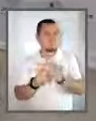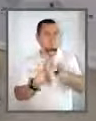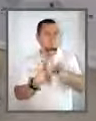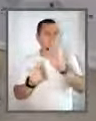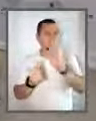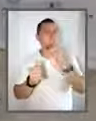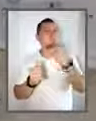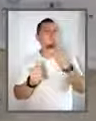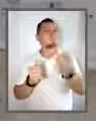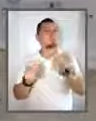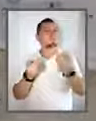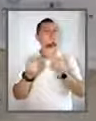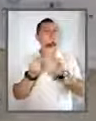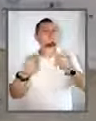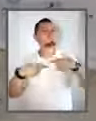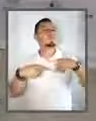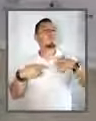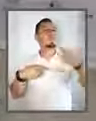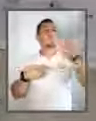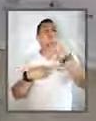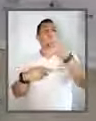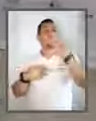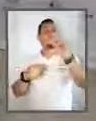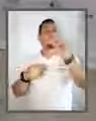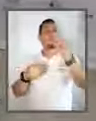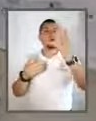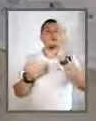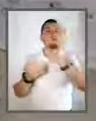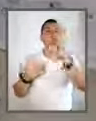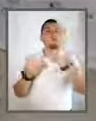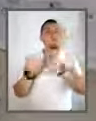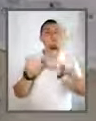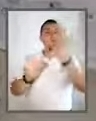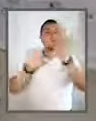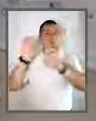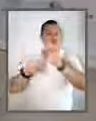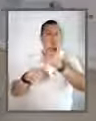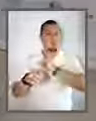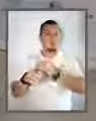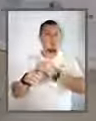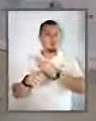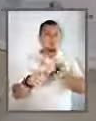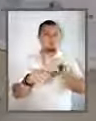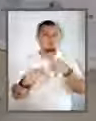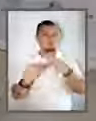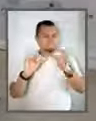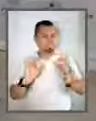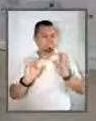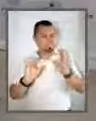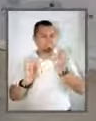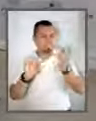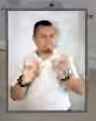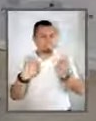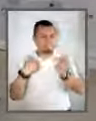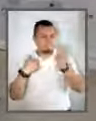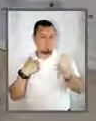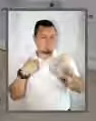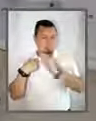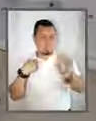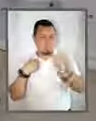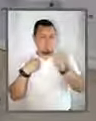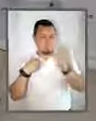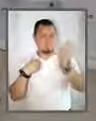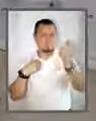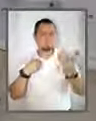¿Qué le puede decir a la ciudadanía para que no caiga en lugares donde se pone en riesgo la salud y los ingresos económicos? ¿Puede precisar qué